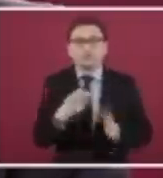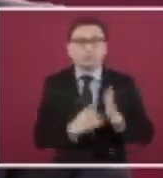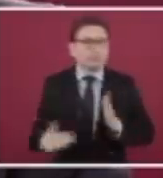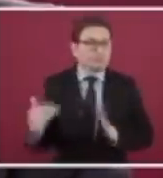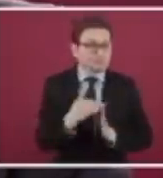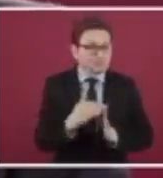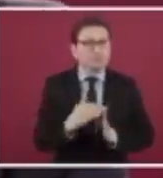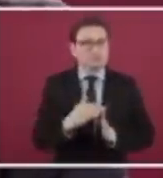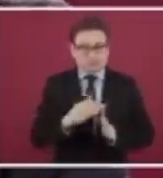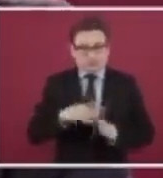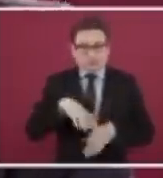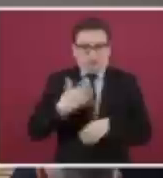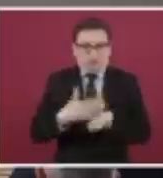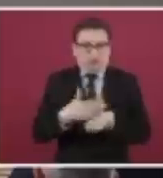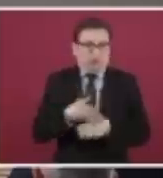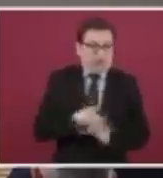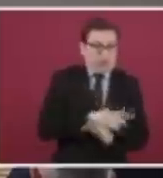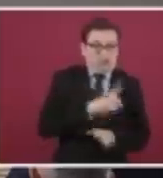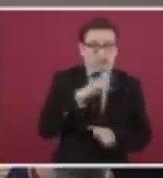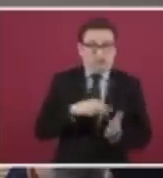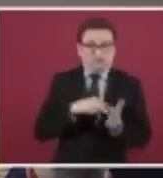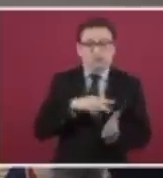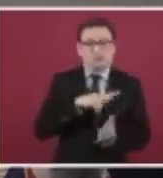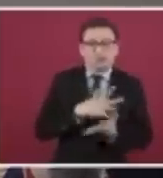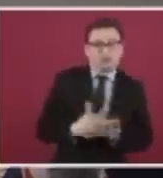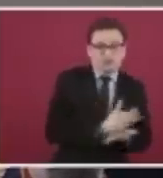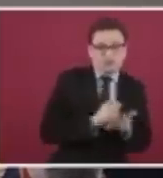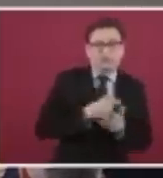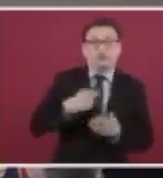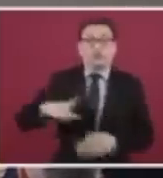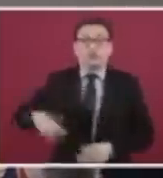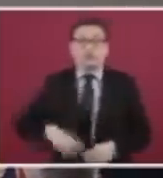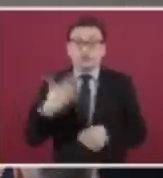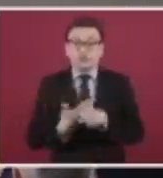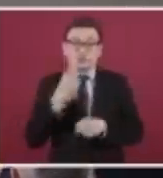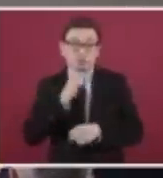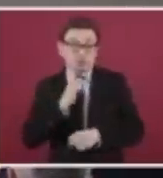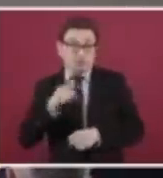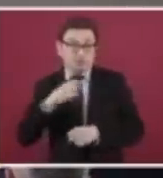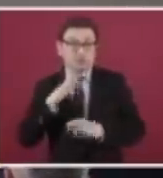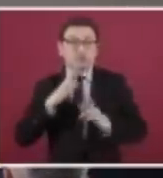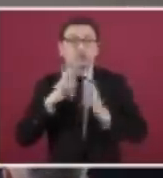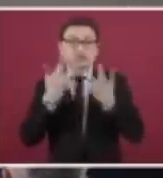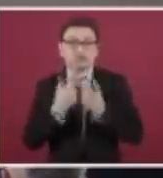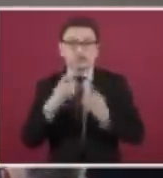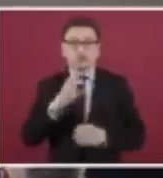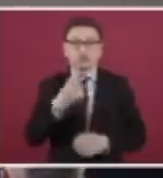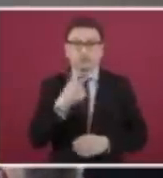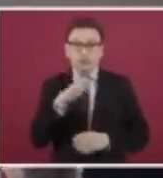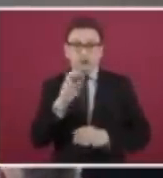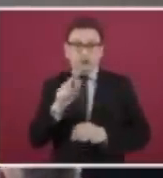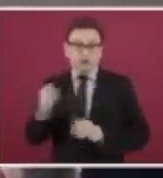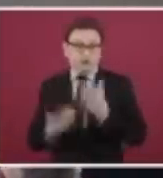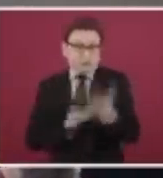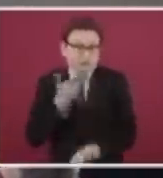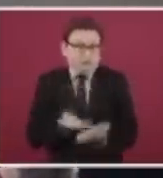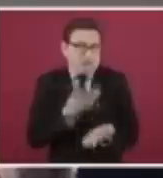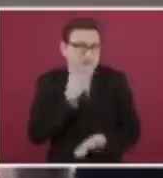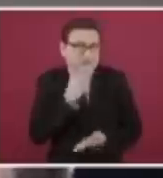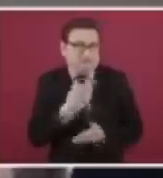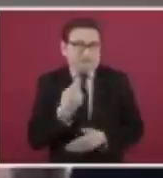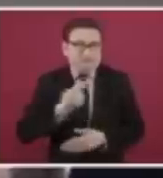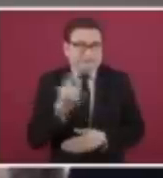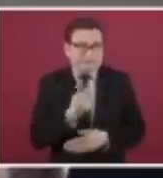previsto de la recaudación del 2018. La gobernadora esta semana, incluso en la reunión de la CONAGO, planteó precisamente la necesidad de que